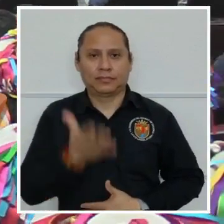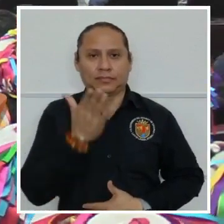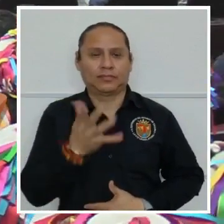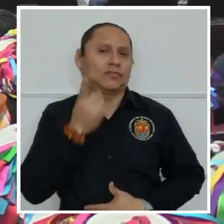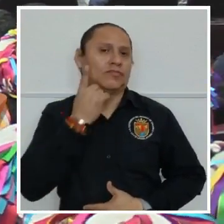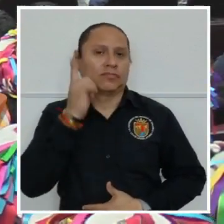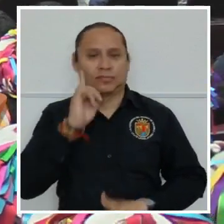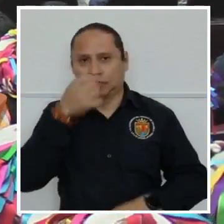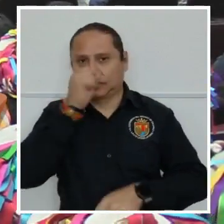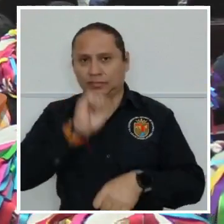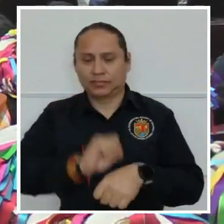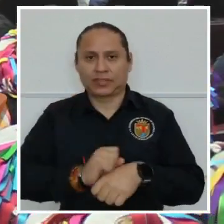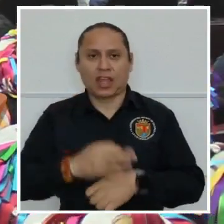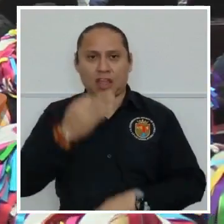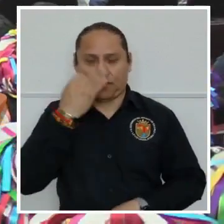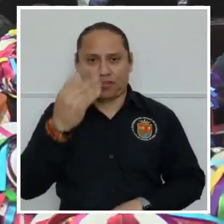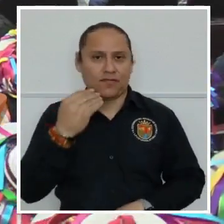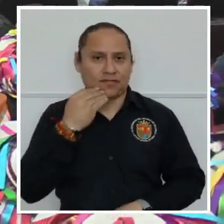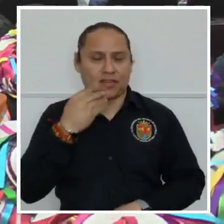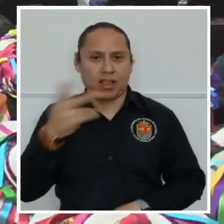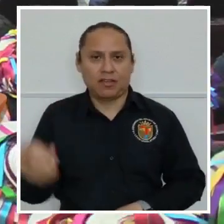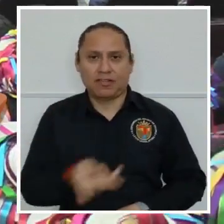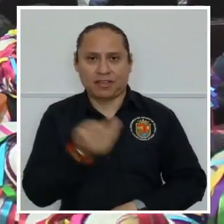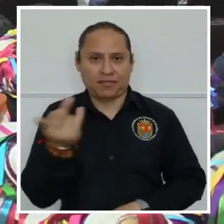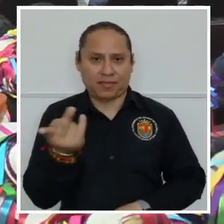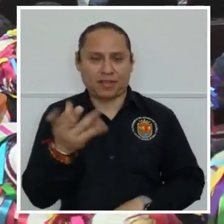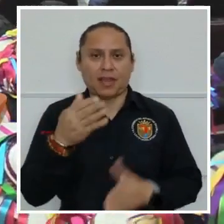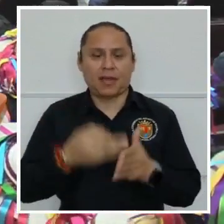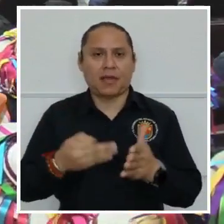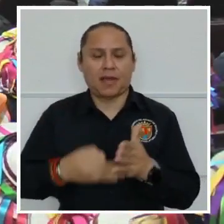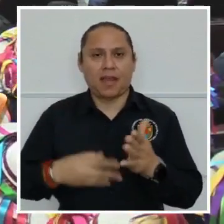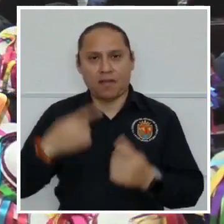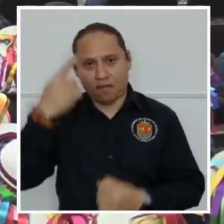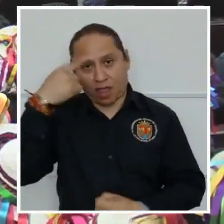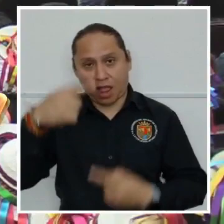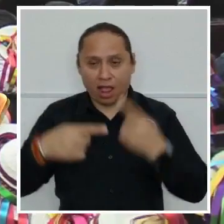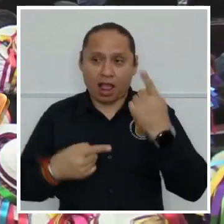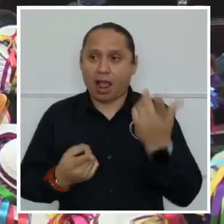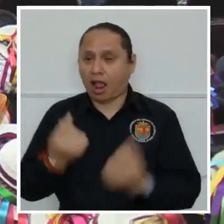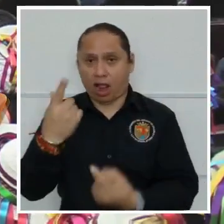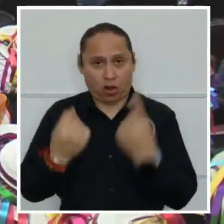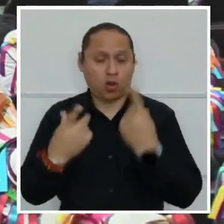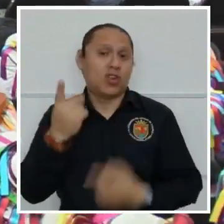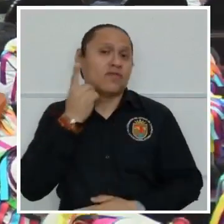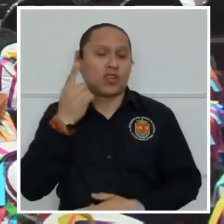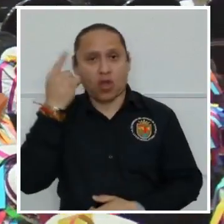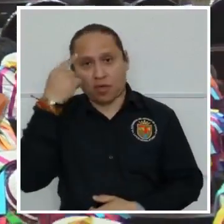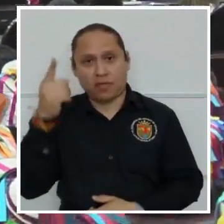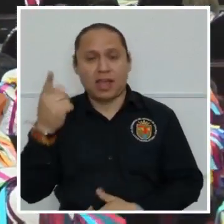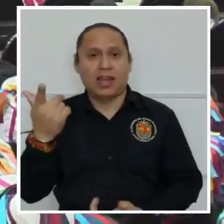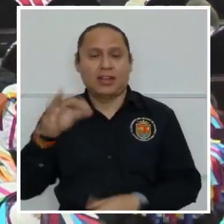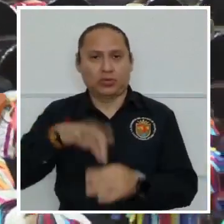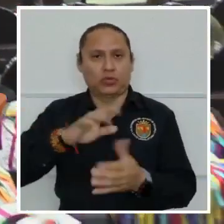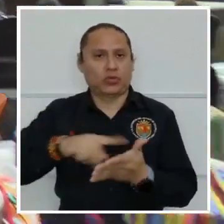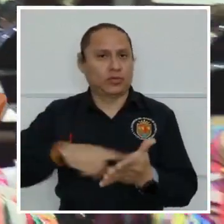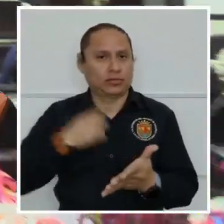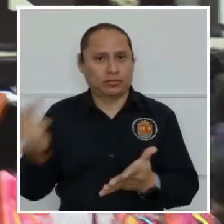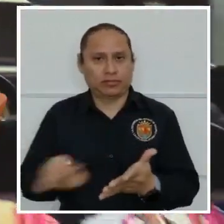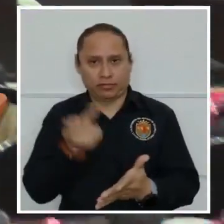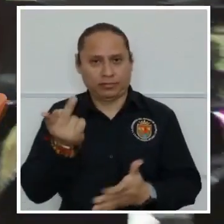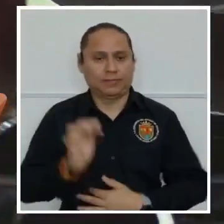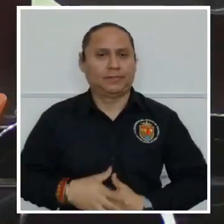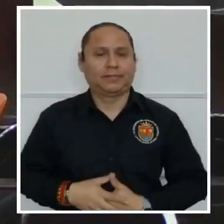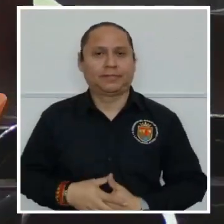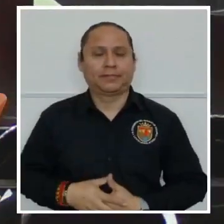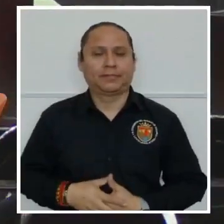Solicito a la diputada secretaria Flor de María Esponda Torres se sirva a verificar si falta algún diputado por emitir su voto. Se